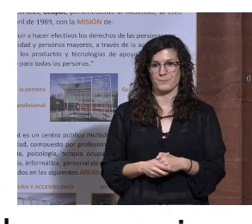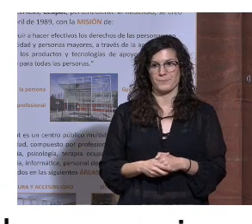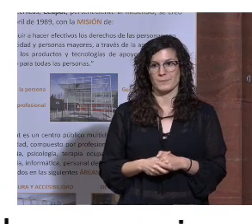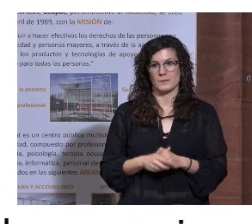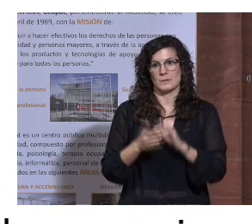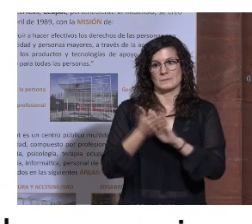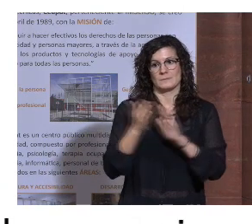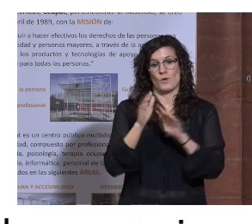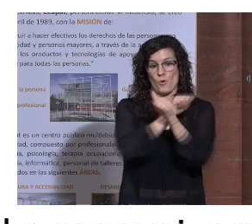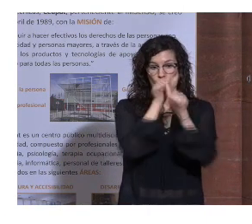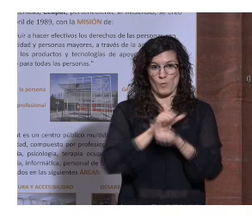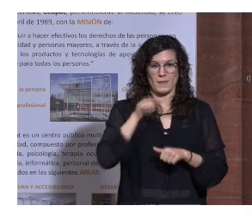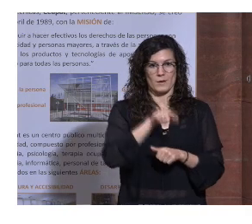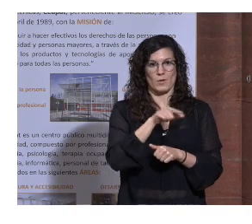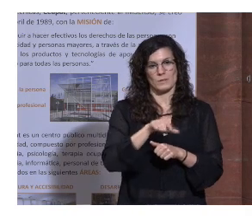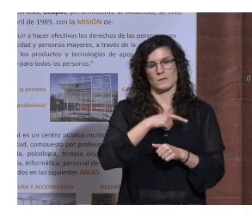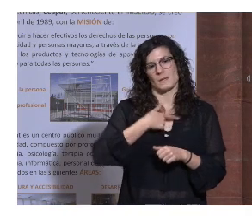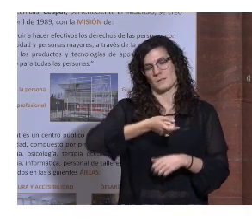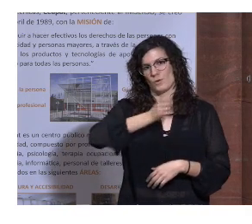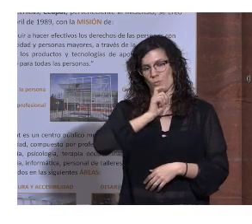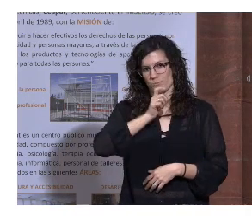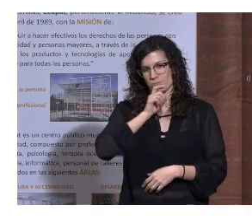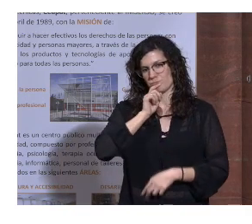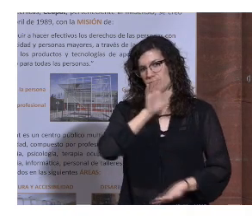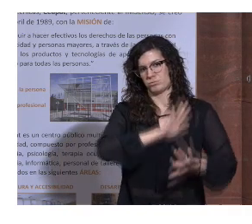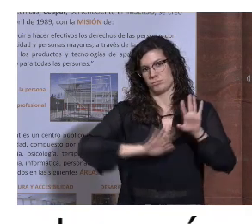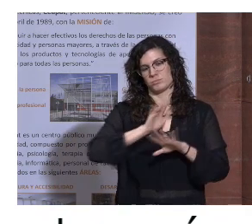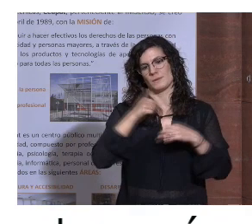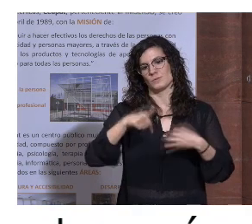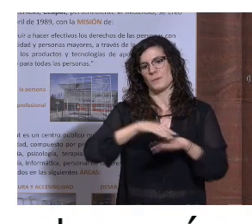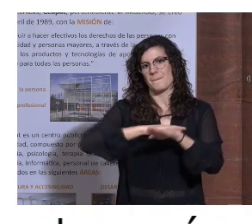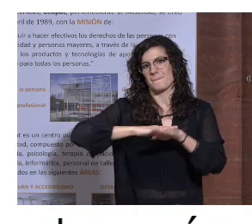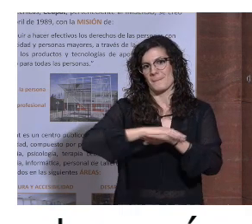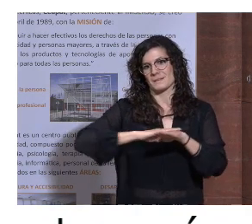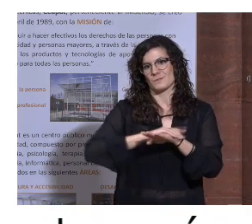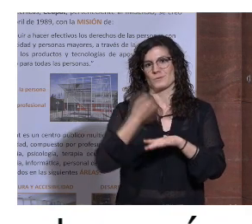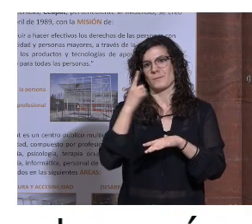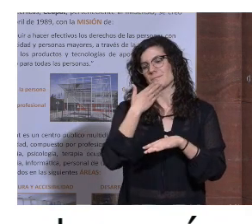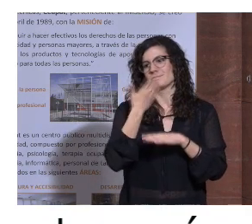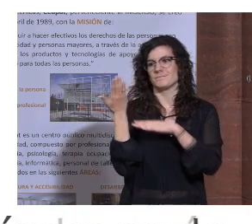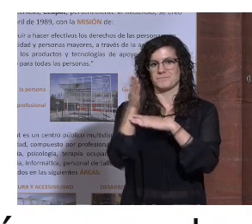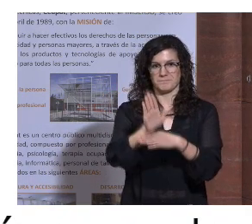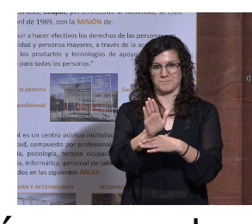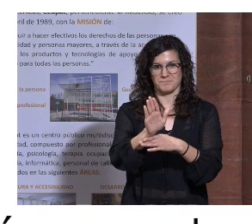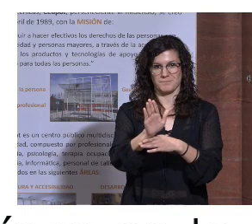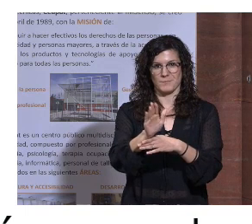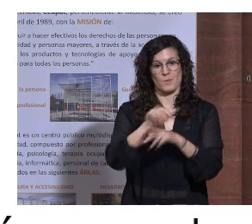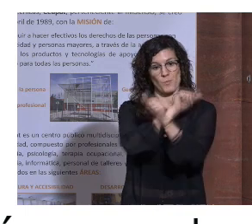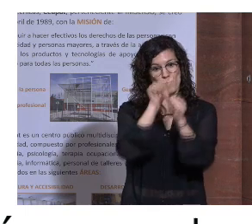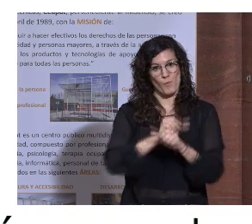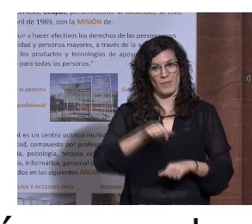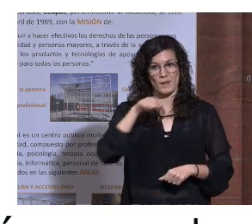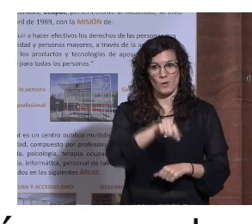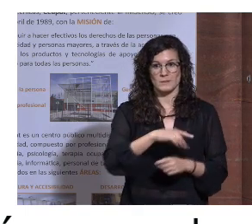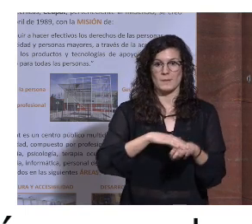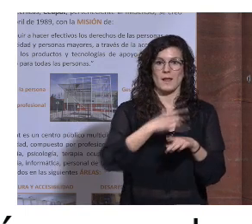Rápidamente, este modelo es mucho más complejo, esto es solamente la línea en la que estoy trabajando y para dejároslo. Bueno, pues este modelo, para cada